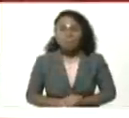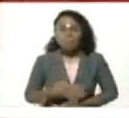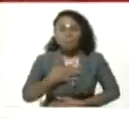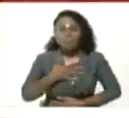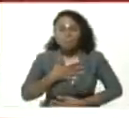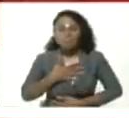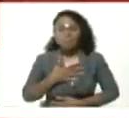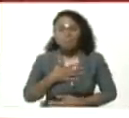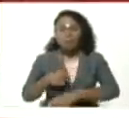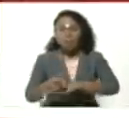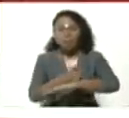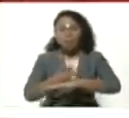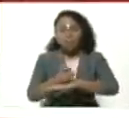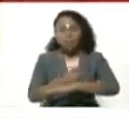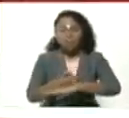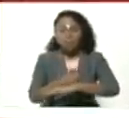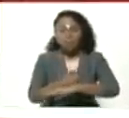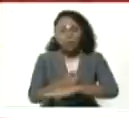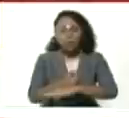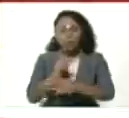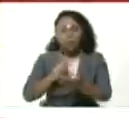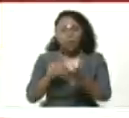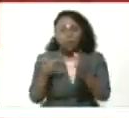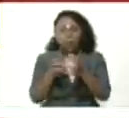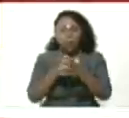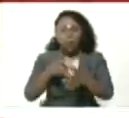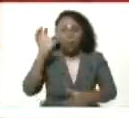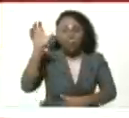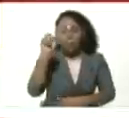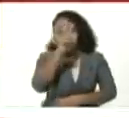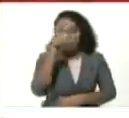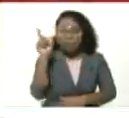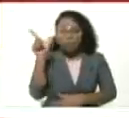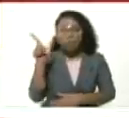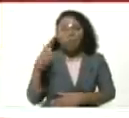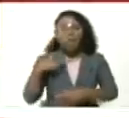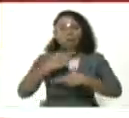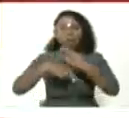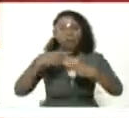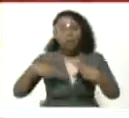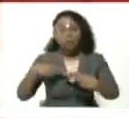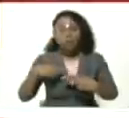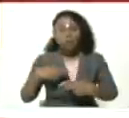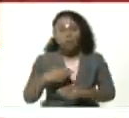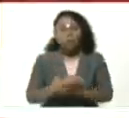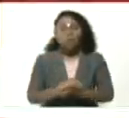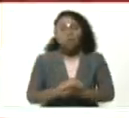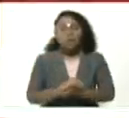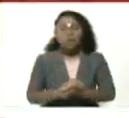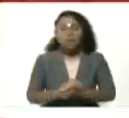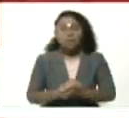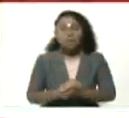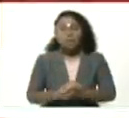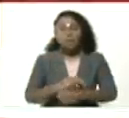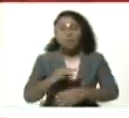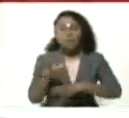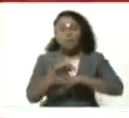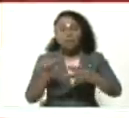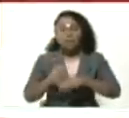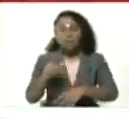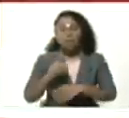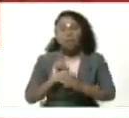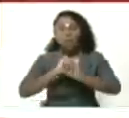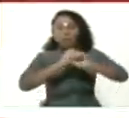Para la gobernación, candidata del Bloque de la Patria, el PSUV, de la Revolución, Liseta Hernández. Municipio Tucupita,